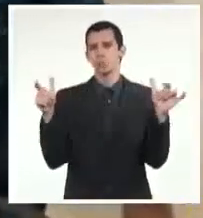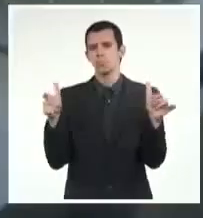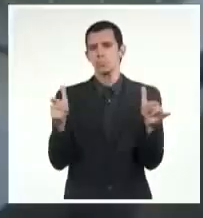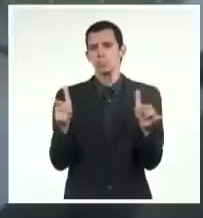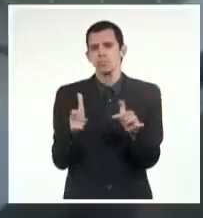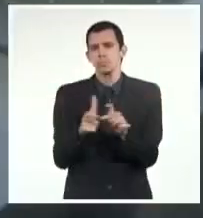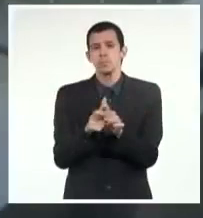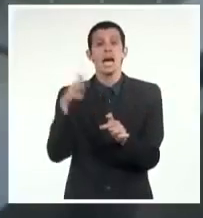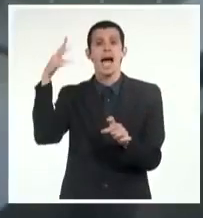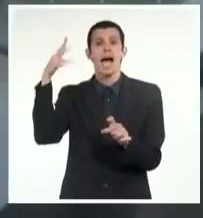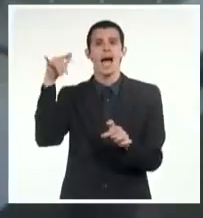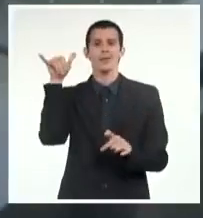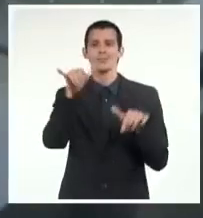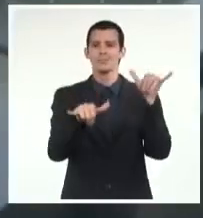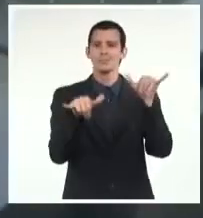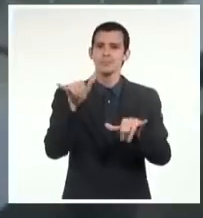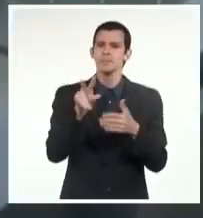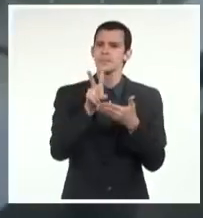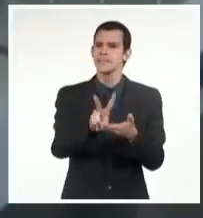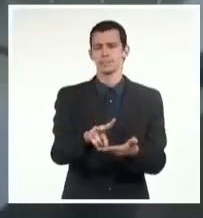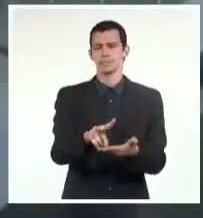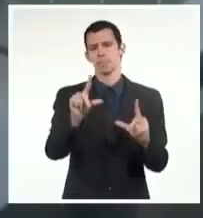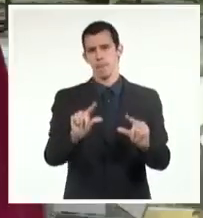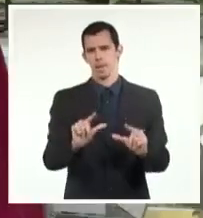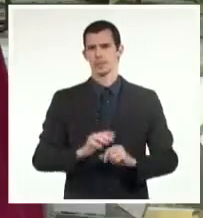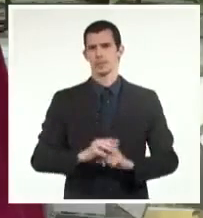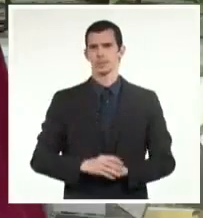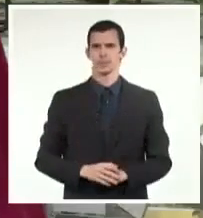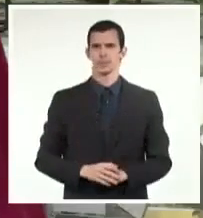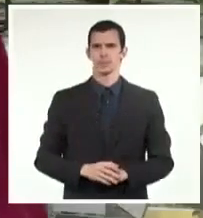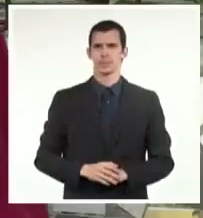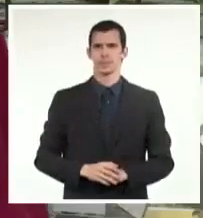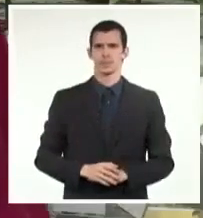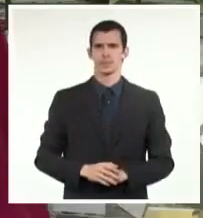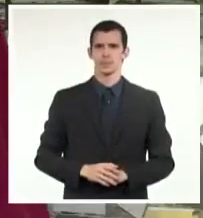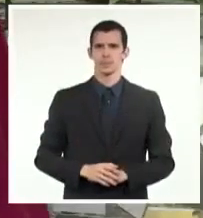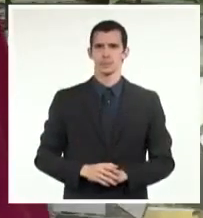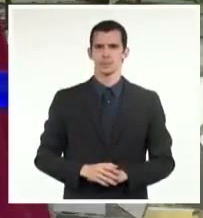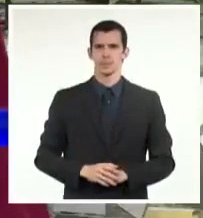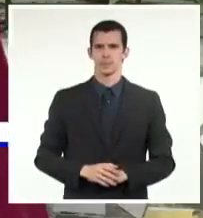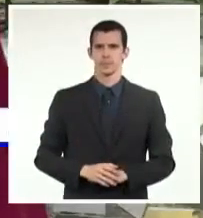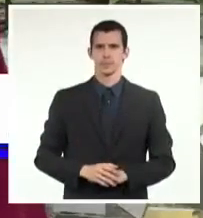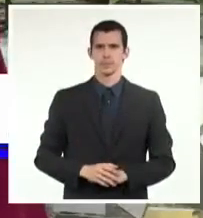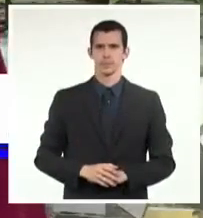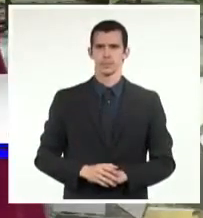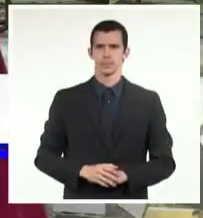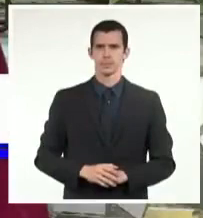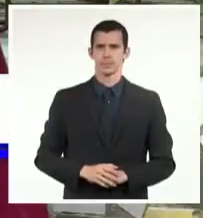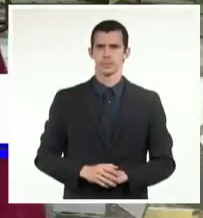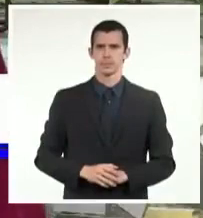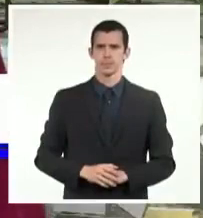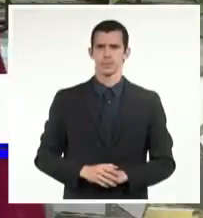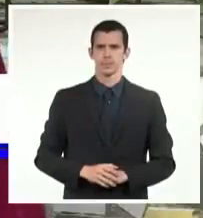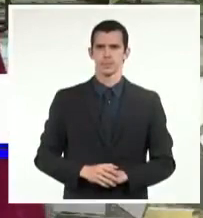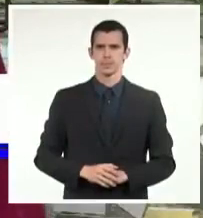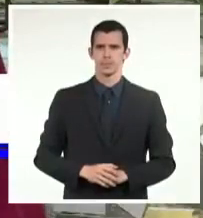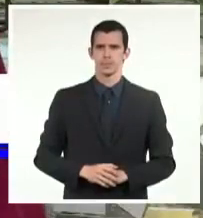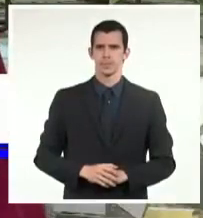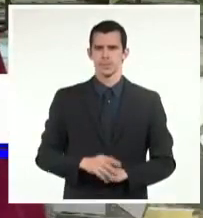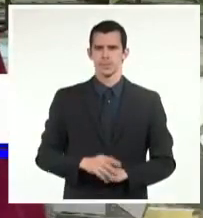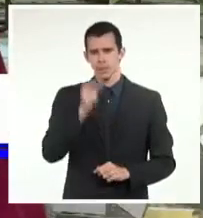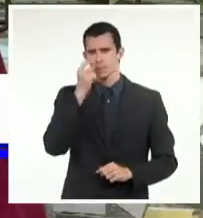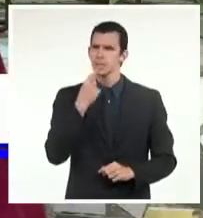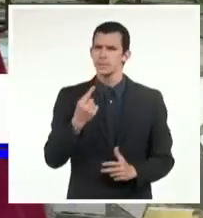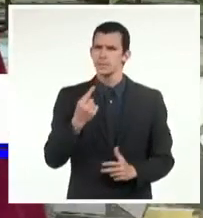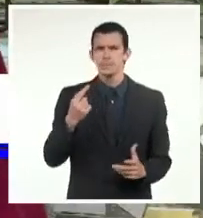después en el desempeño del sector en el mundo. No necesariamente debemos de pensar en la